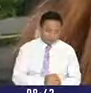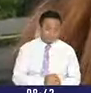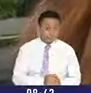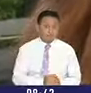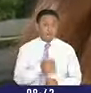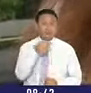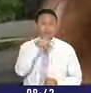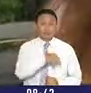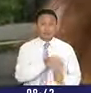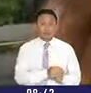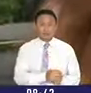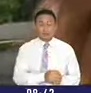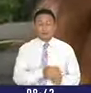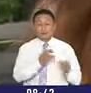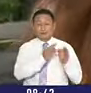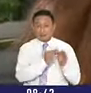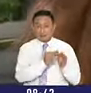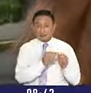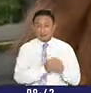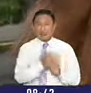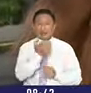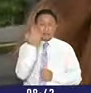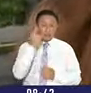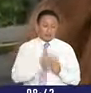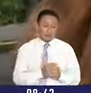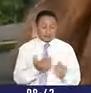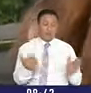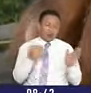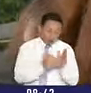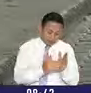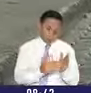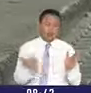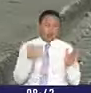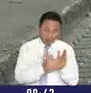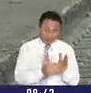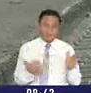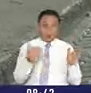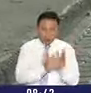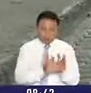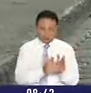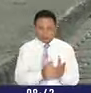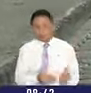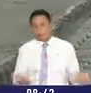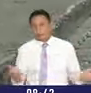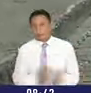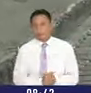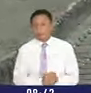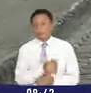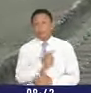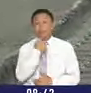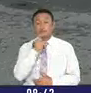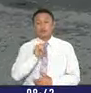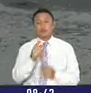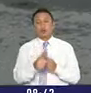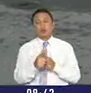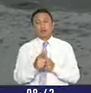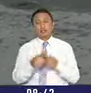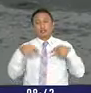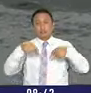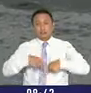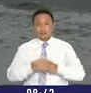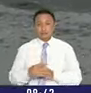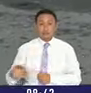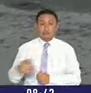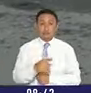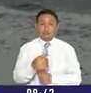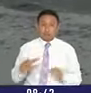estar arreglando cada 15 días no sirve de nada los moradores mencionan que necesitan de manera urgente una